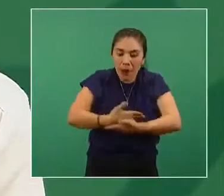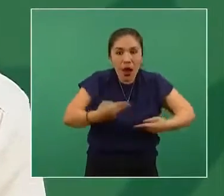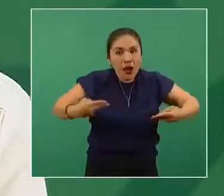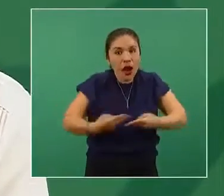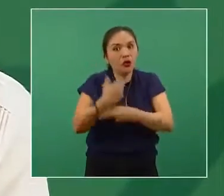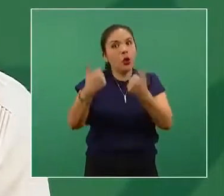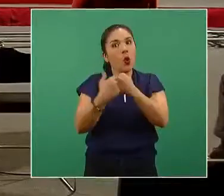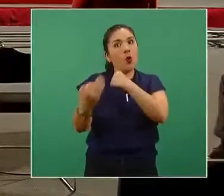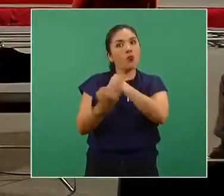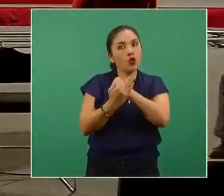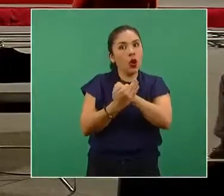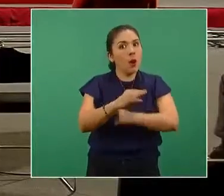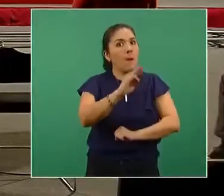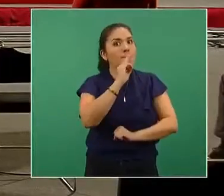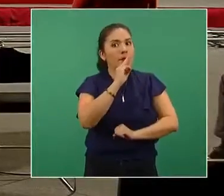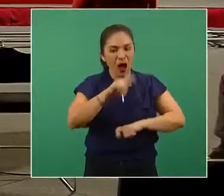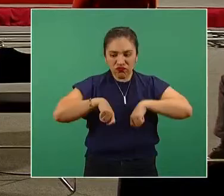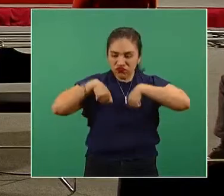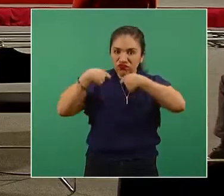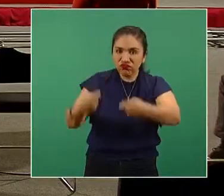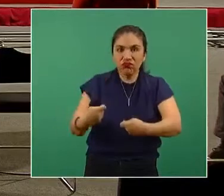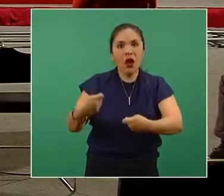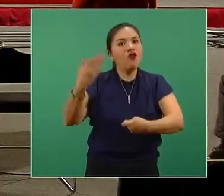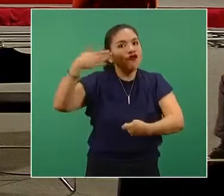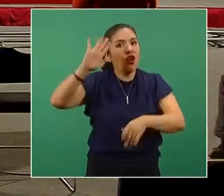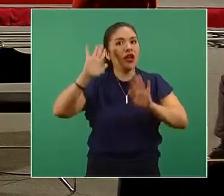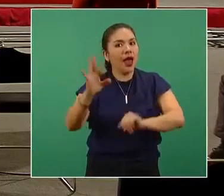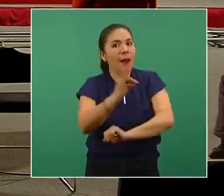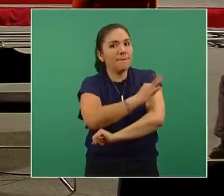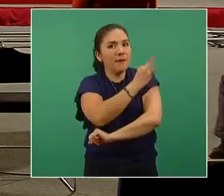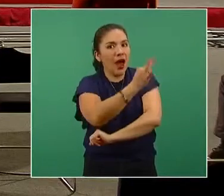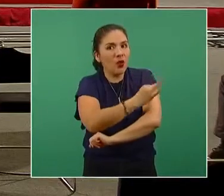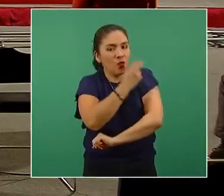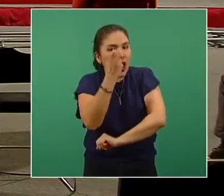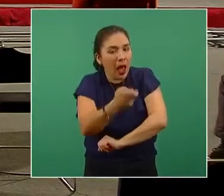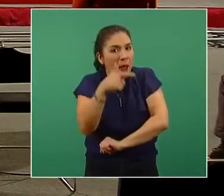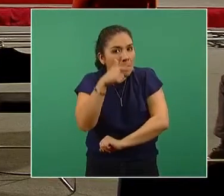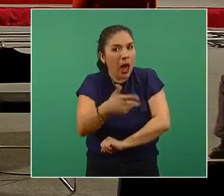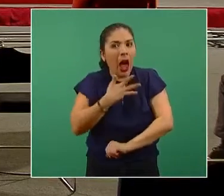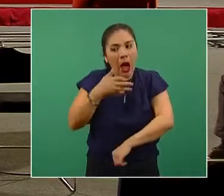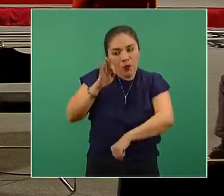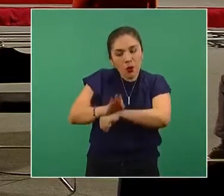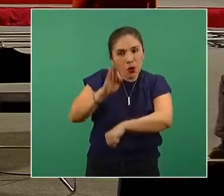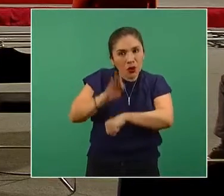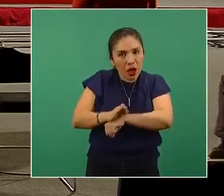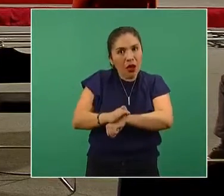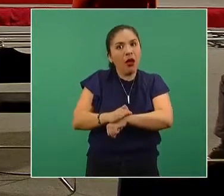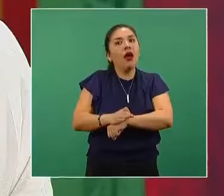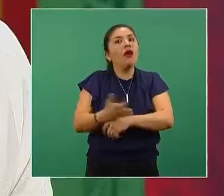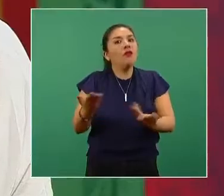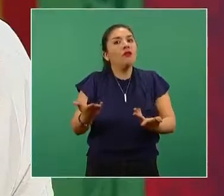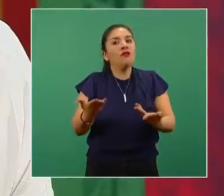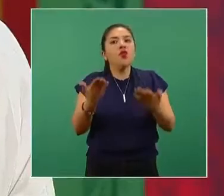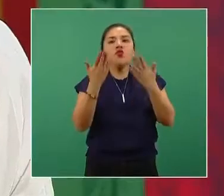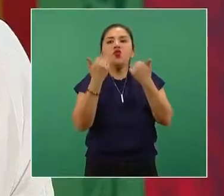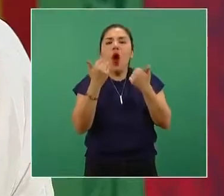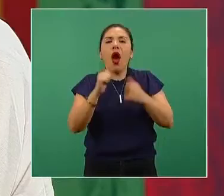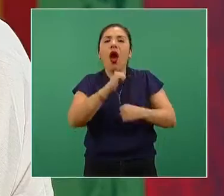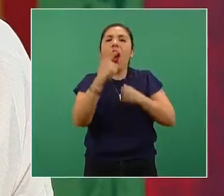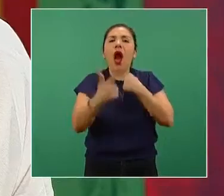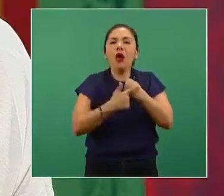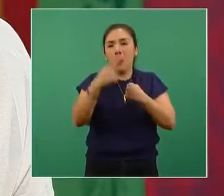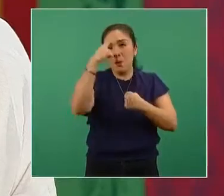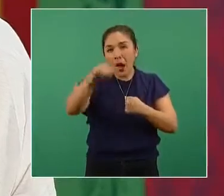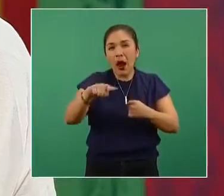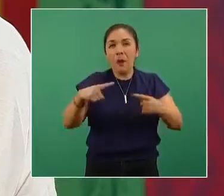qué bueno que hay una mamá que en su momento fue vacunada y tiene protección y que además no tuvo ninguna